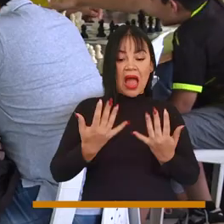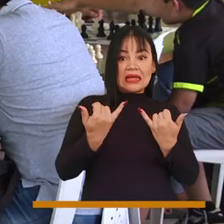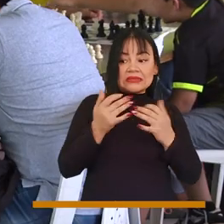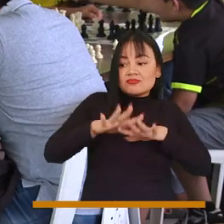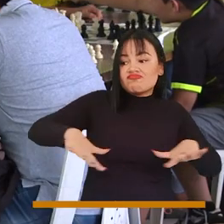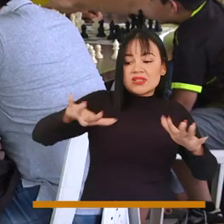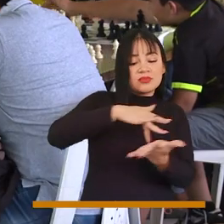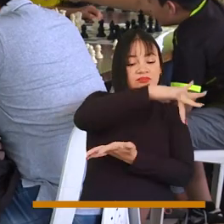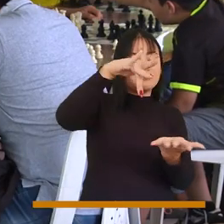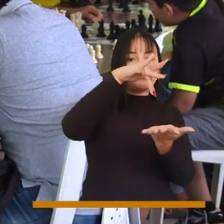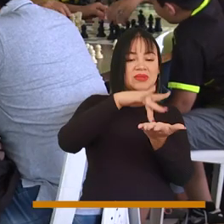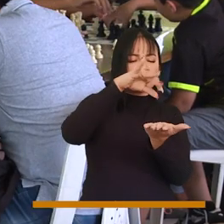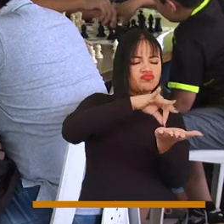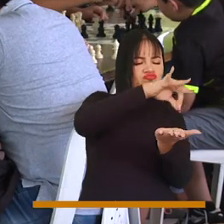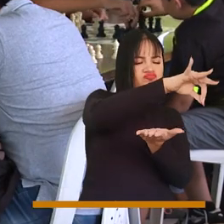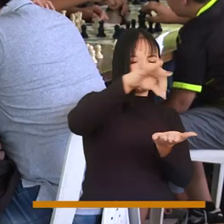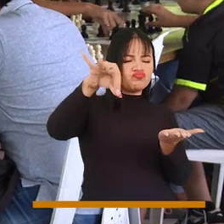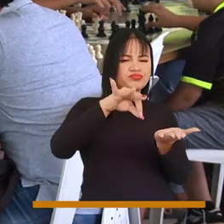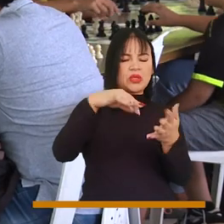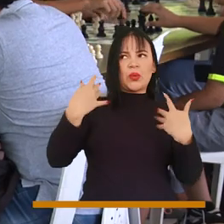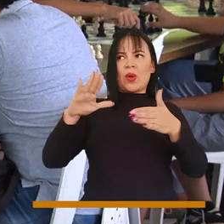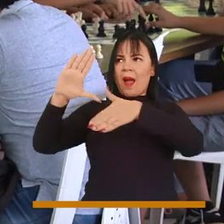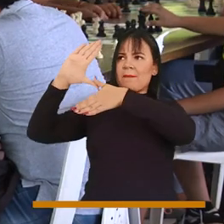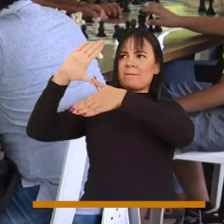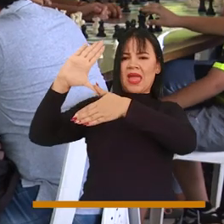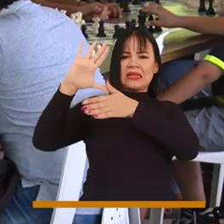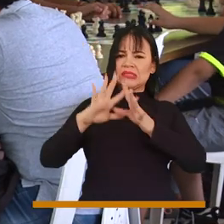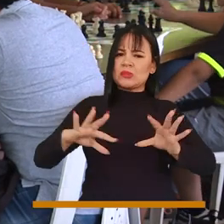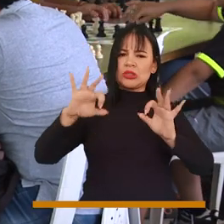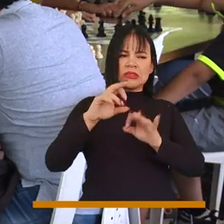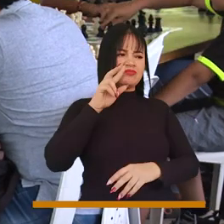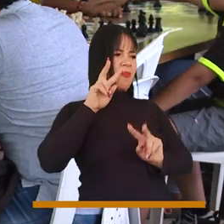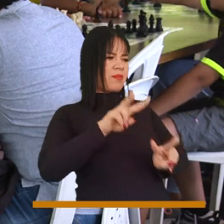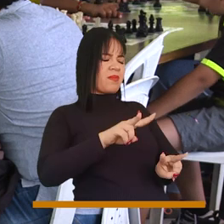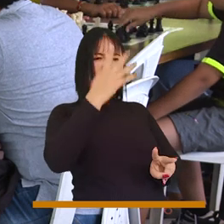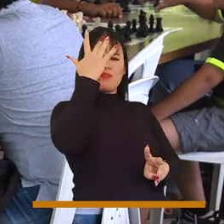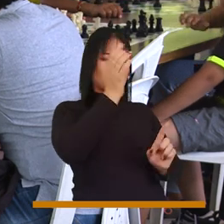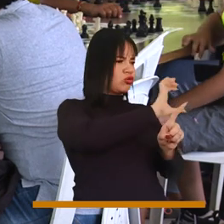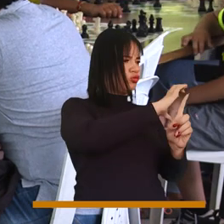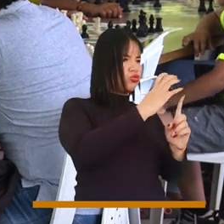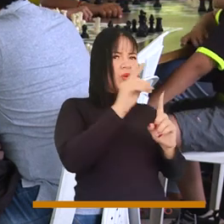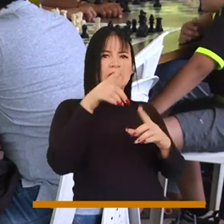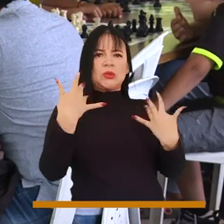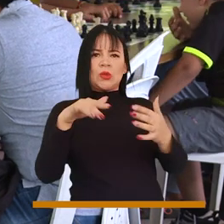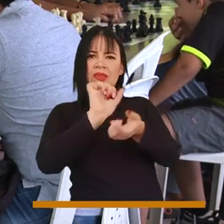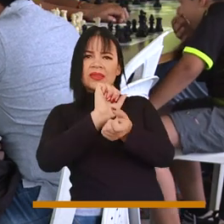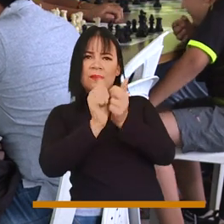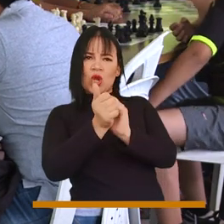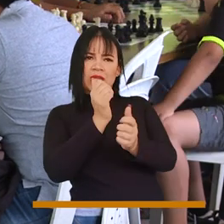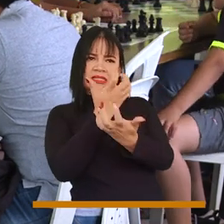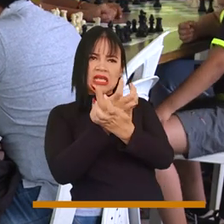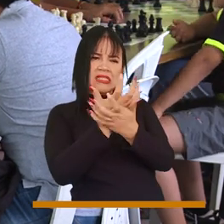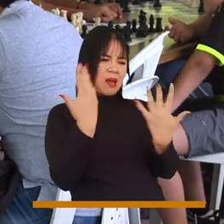El Parque del Ajedrez, un ícono deportivo en América, donde converge la cultura y el deporte ciencia.